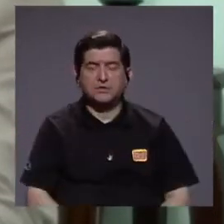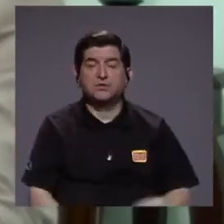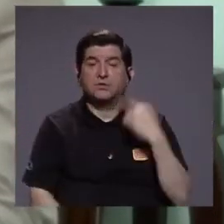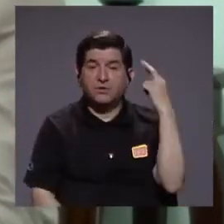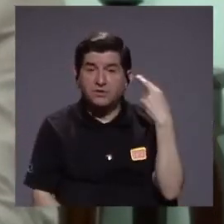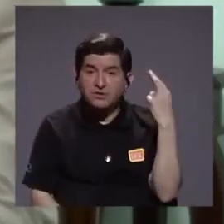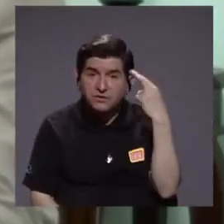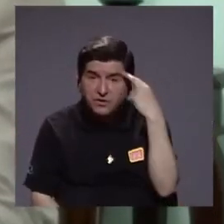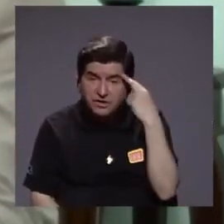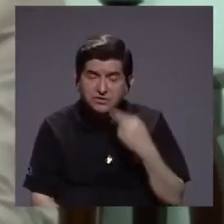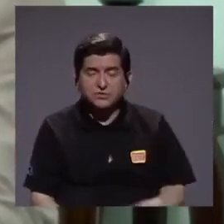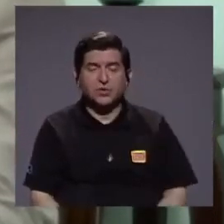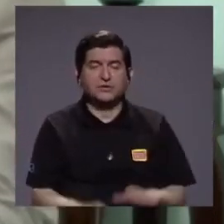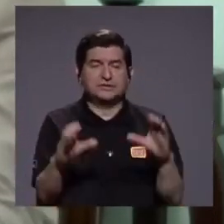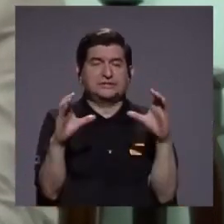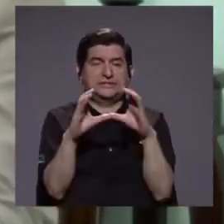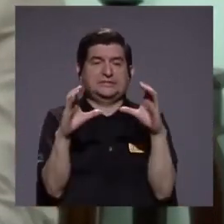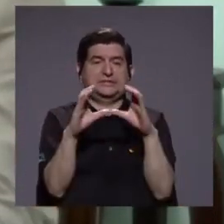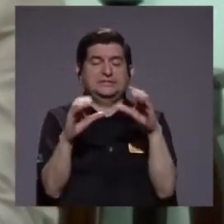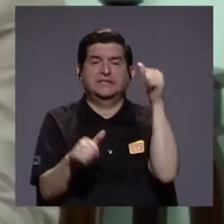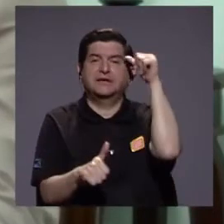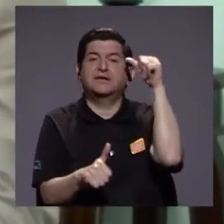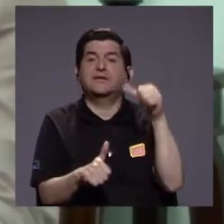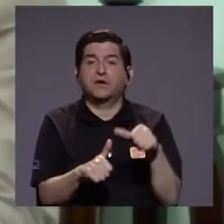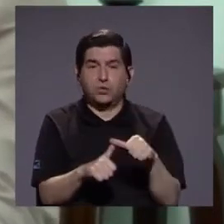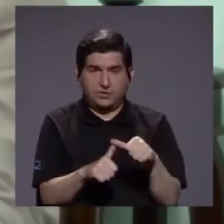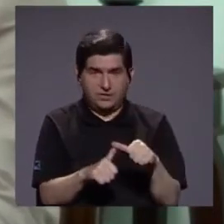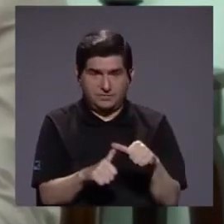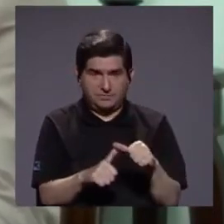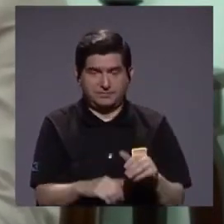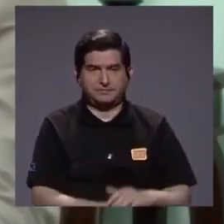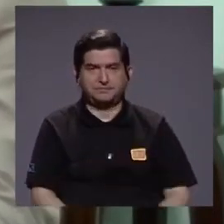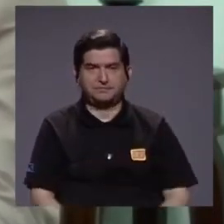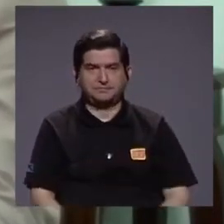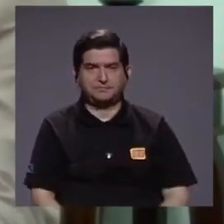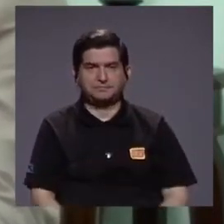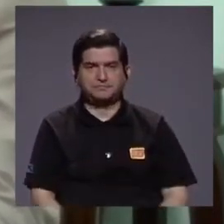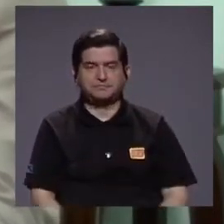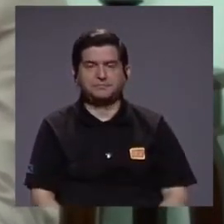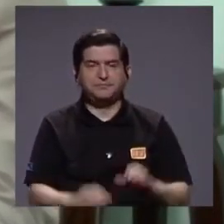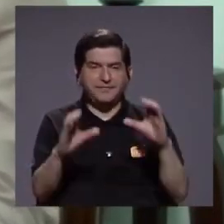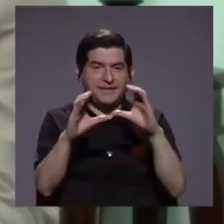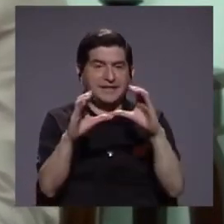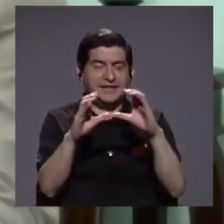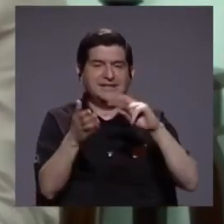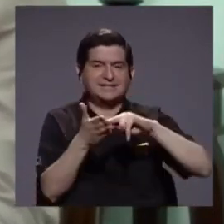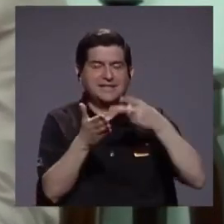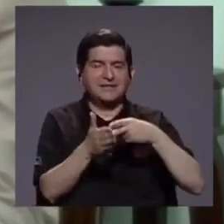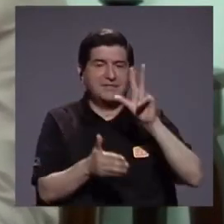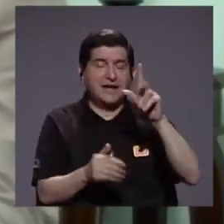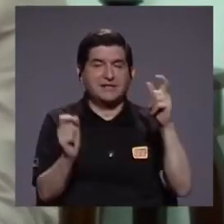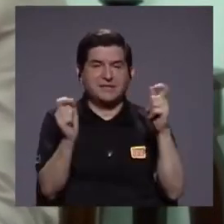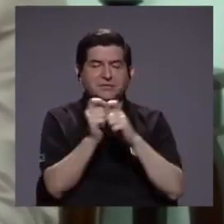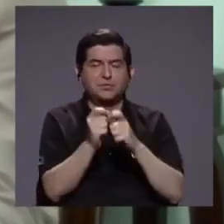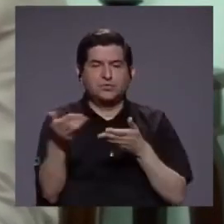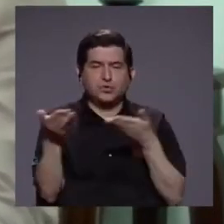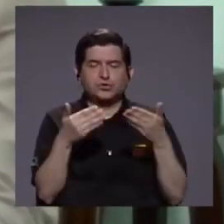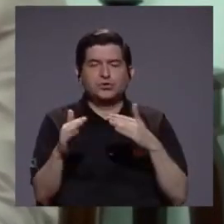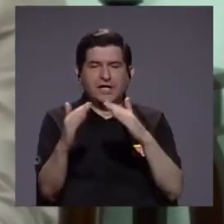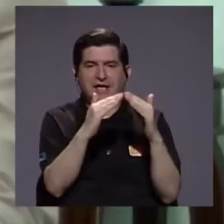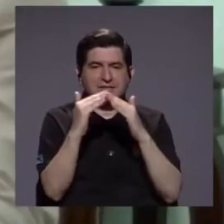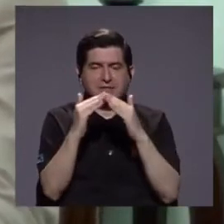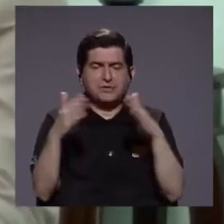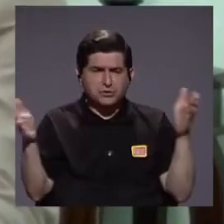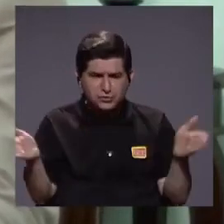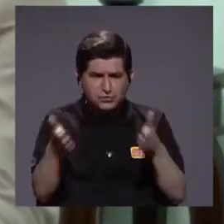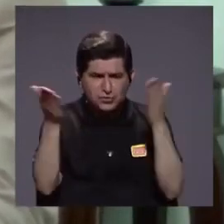debido a la acreditación. Debemos recordar que la acreditación representa 3 puntos en el servicio civil y debemos